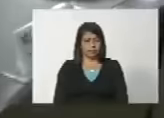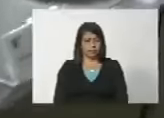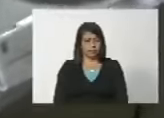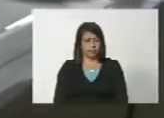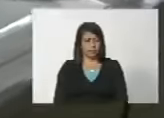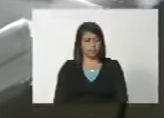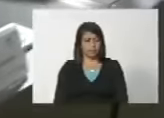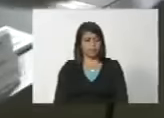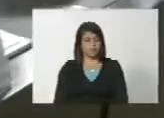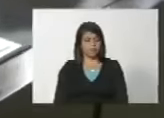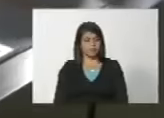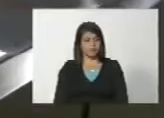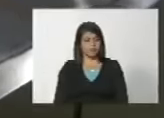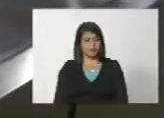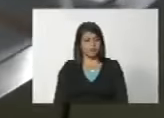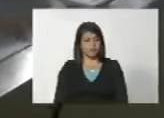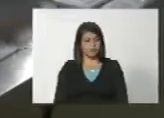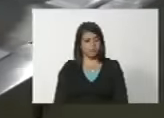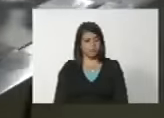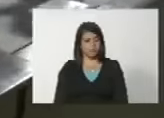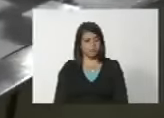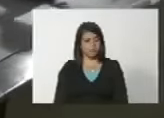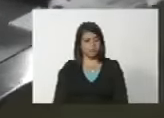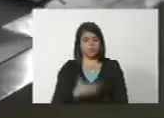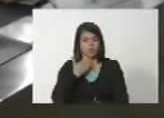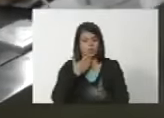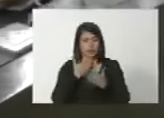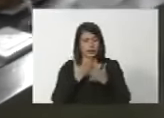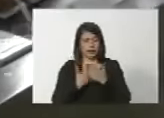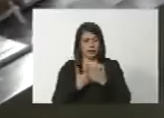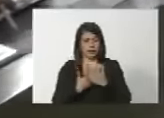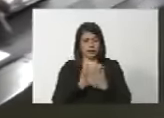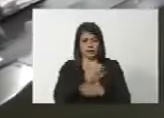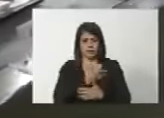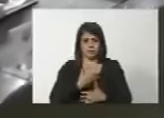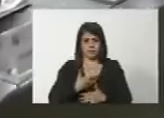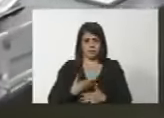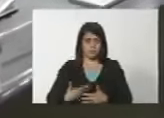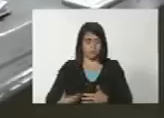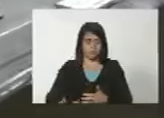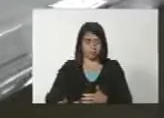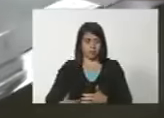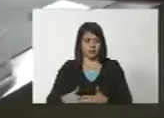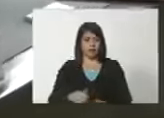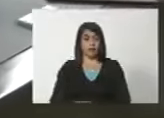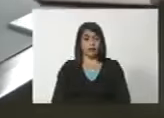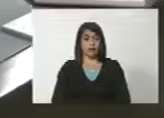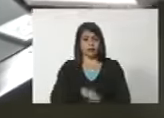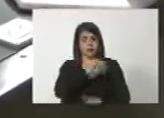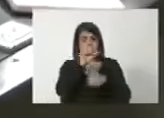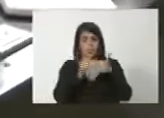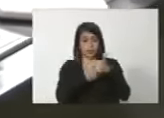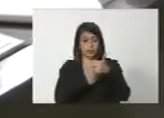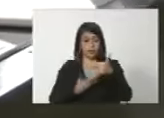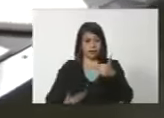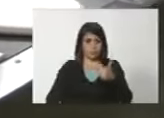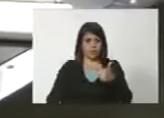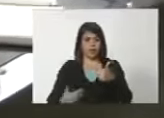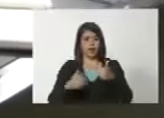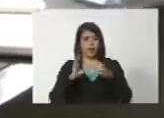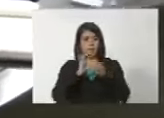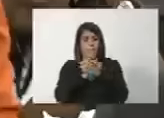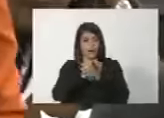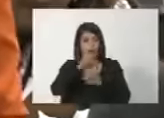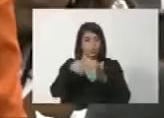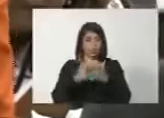Muchísimas gracias, presidente. querida segunda vicepresidenta,